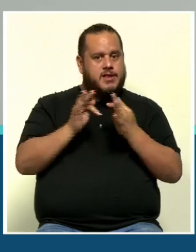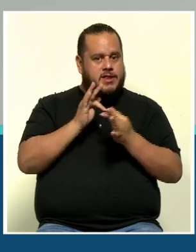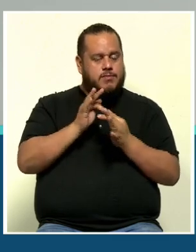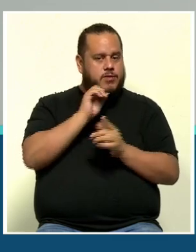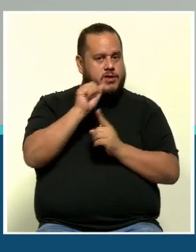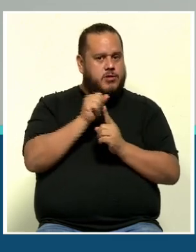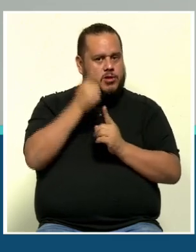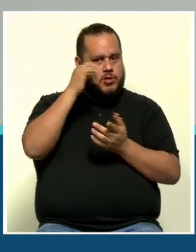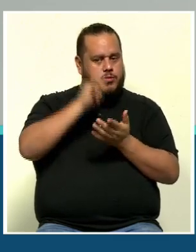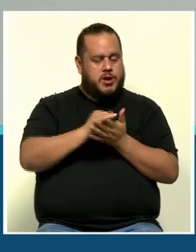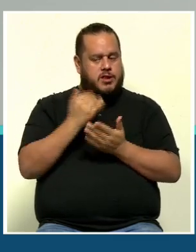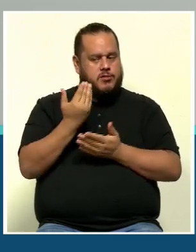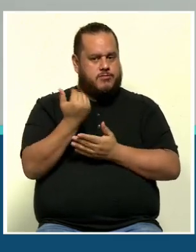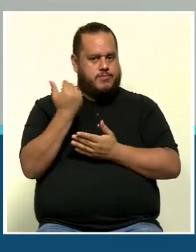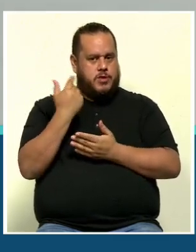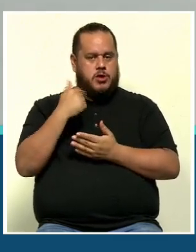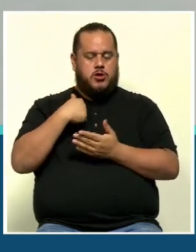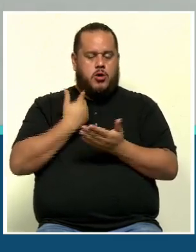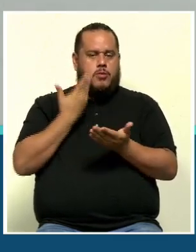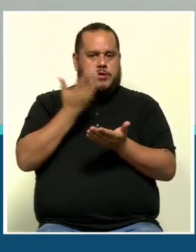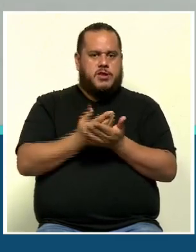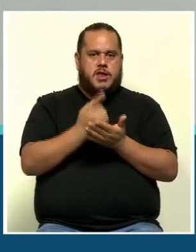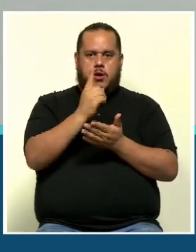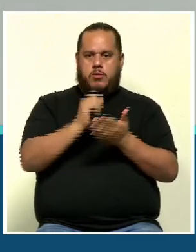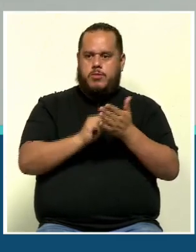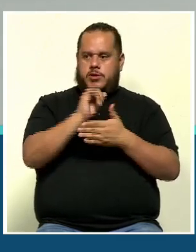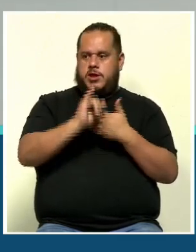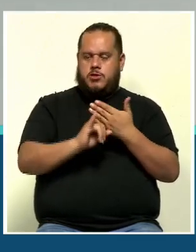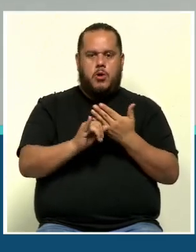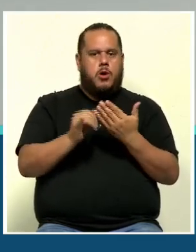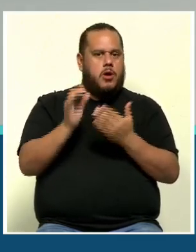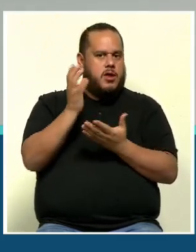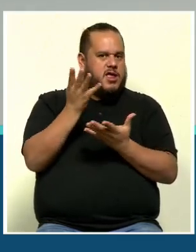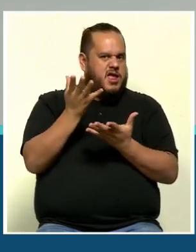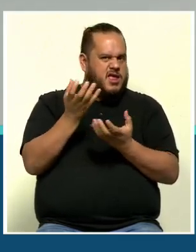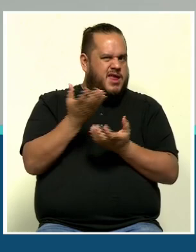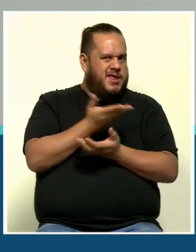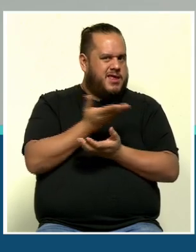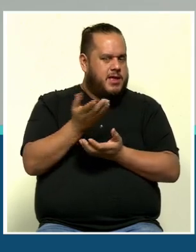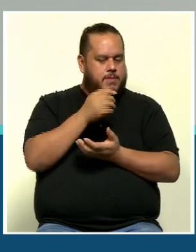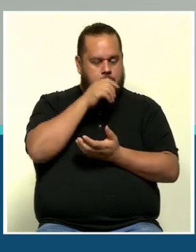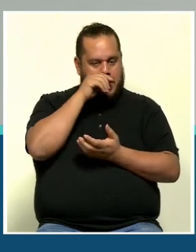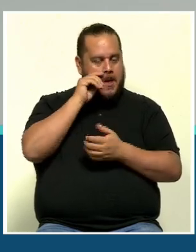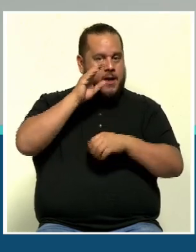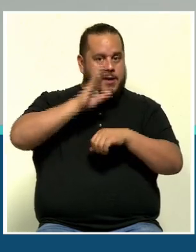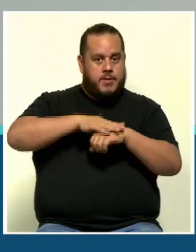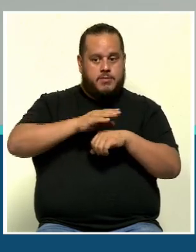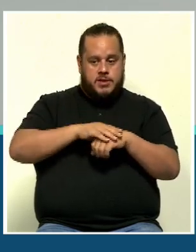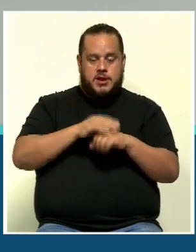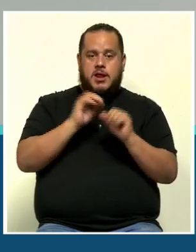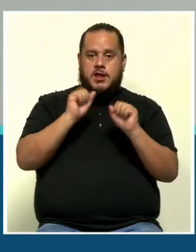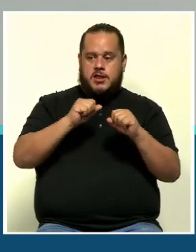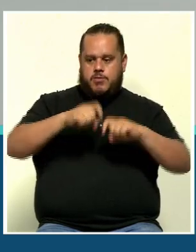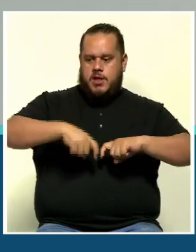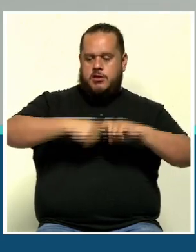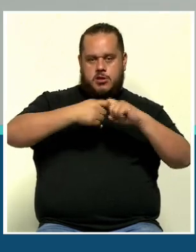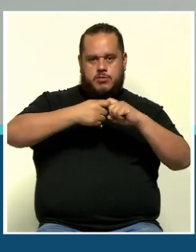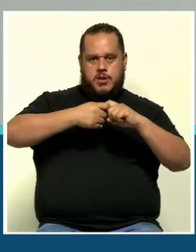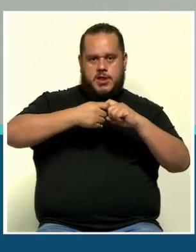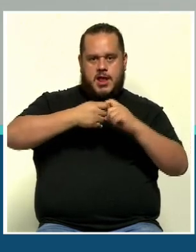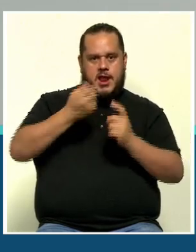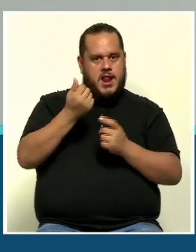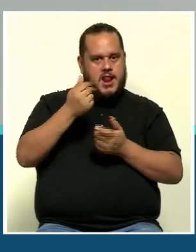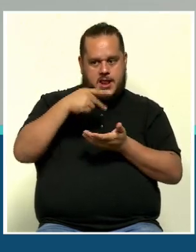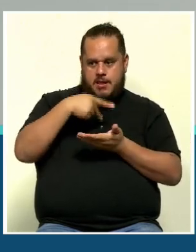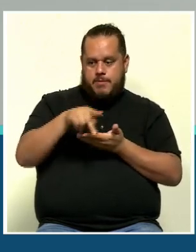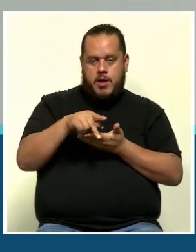que recientemente presenté un proyecto de ley que lo que busca es permitir que se pueda suspender el